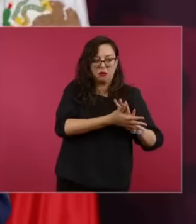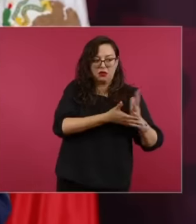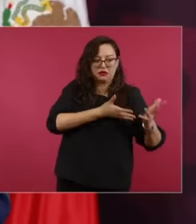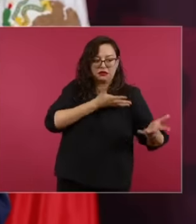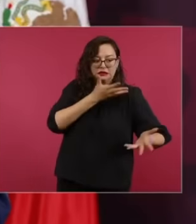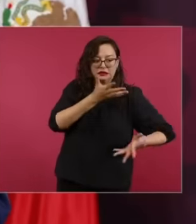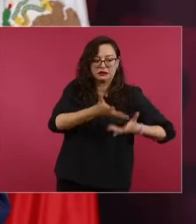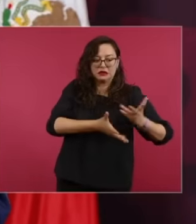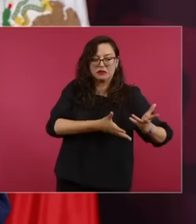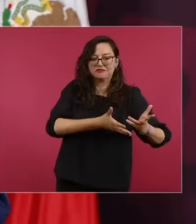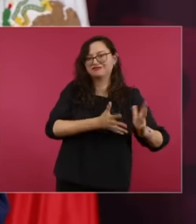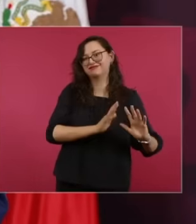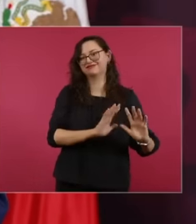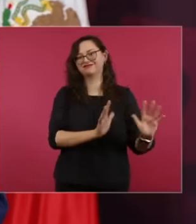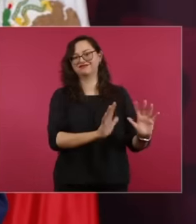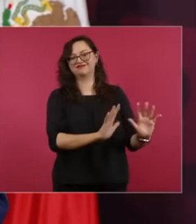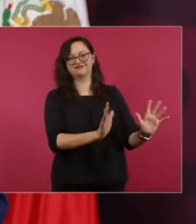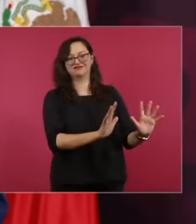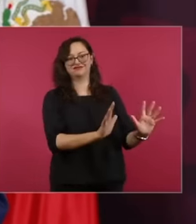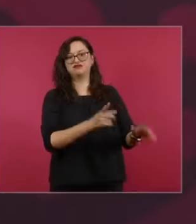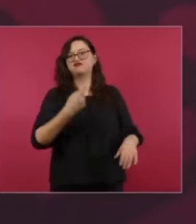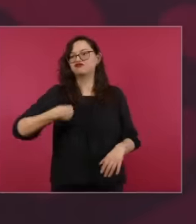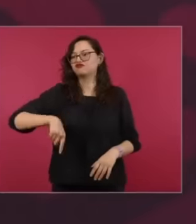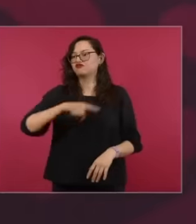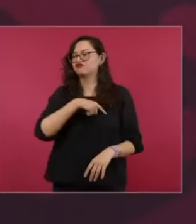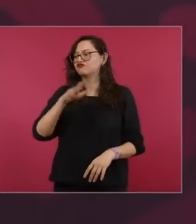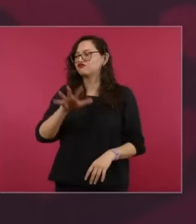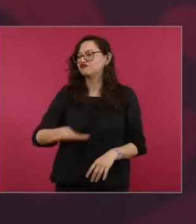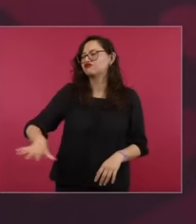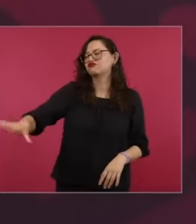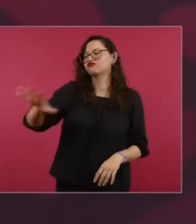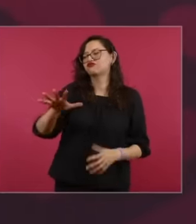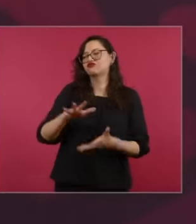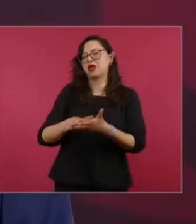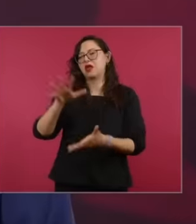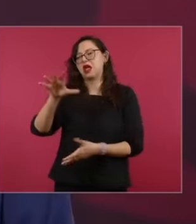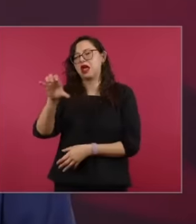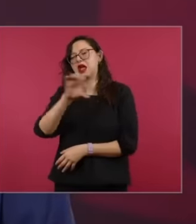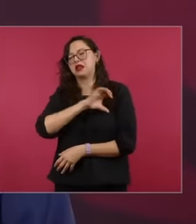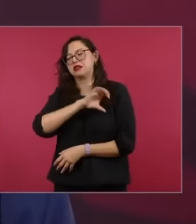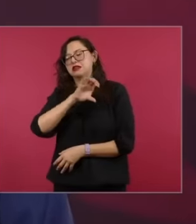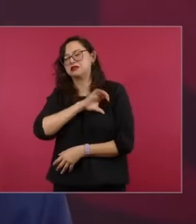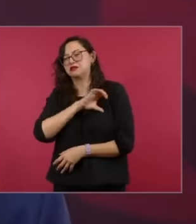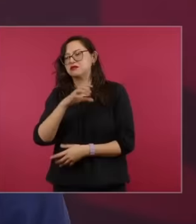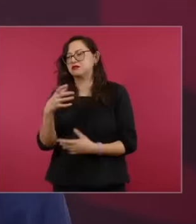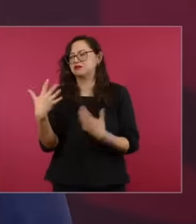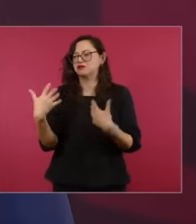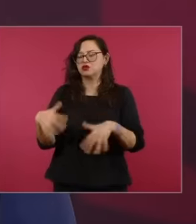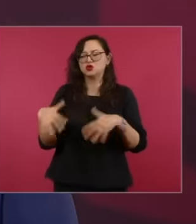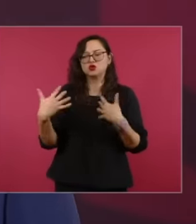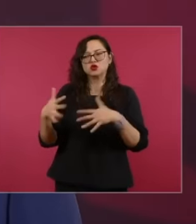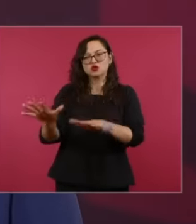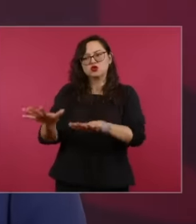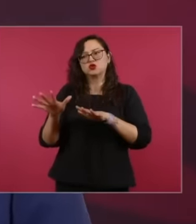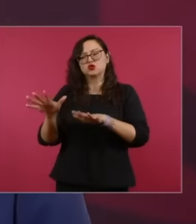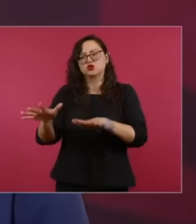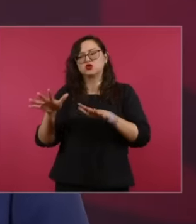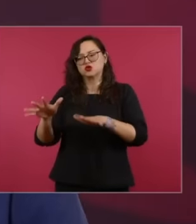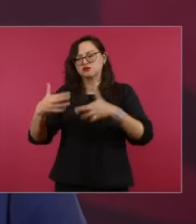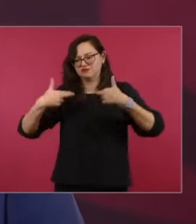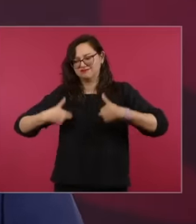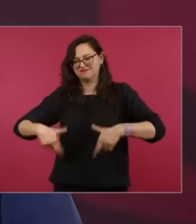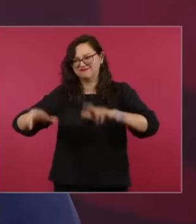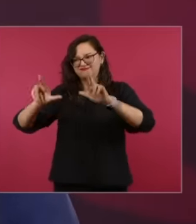extraordinario pueblo, ejemplar pueblo de México, como lo